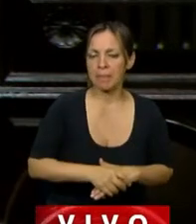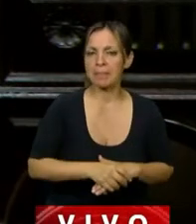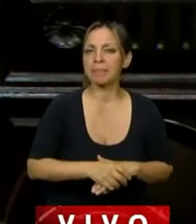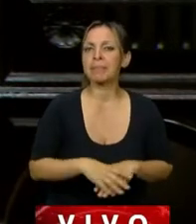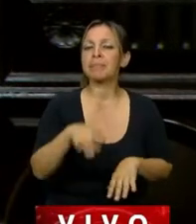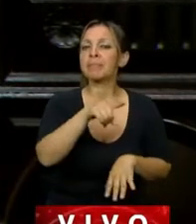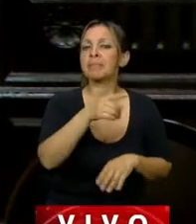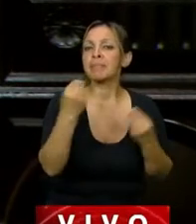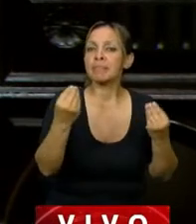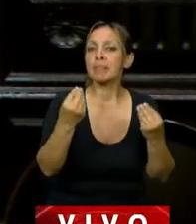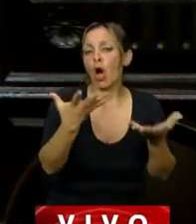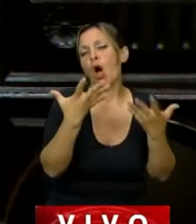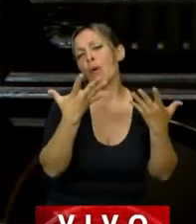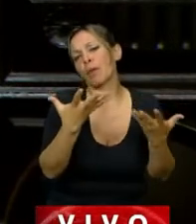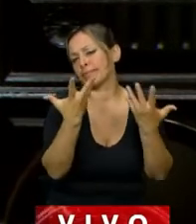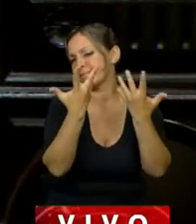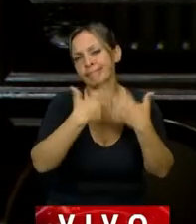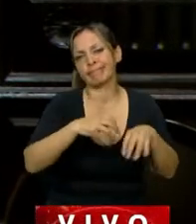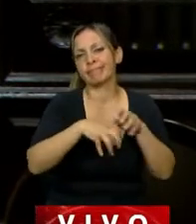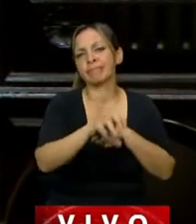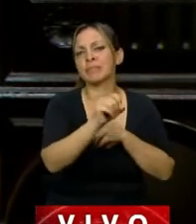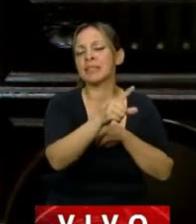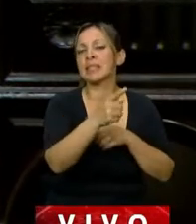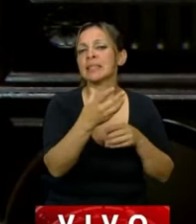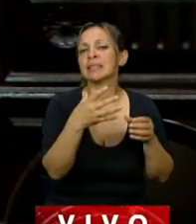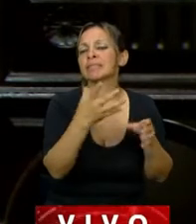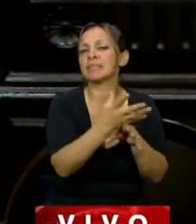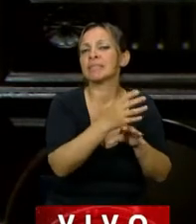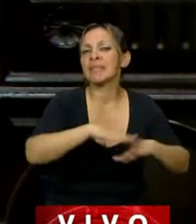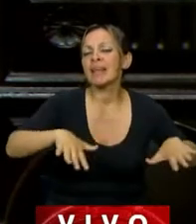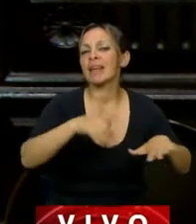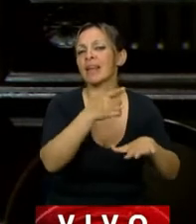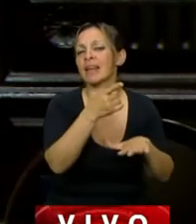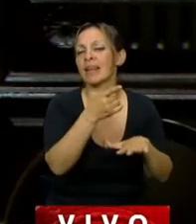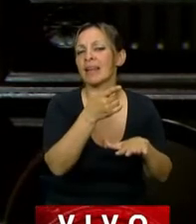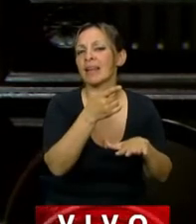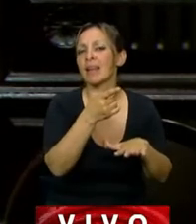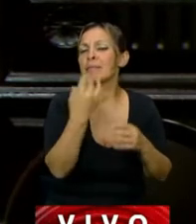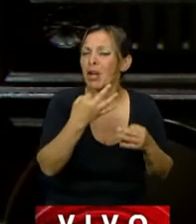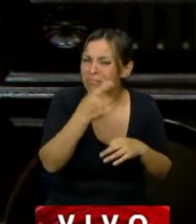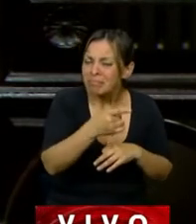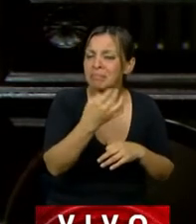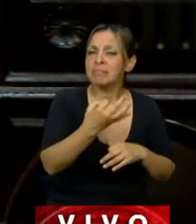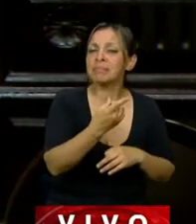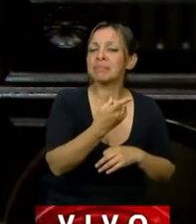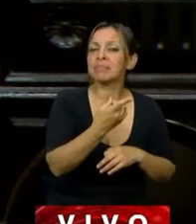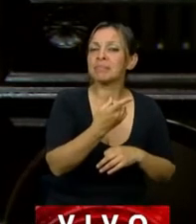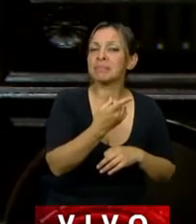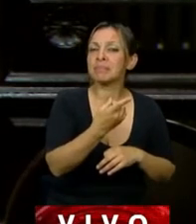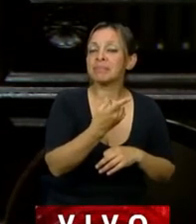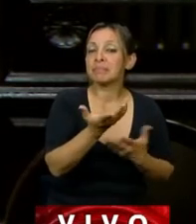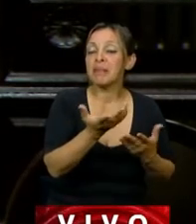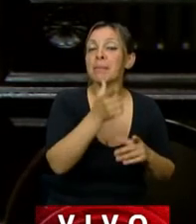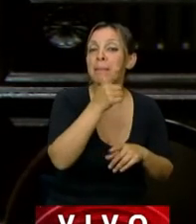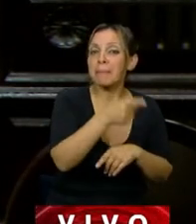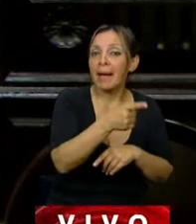una medida para sectores de la clase media, pero en definitiva es algo que